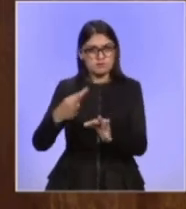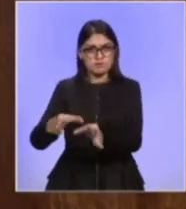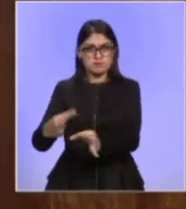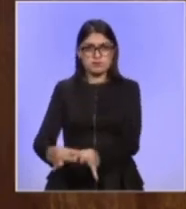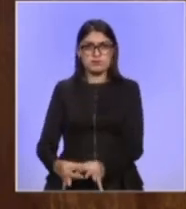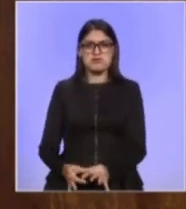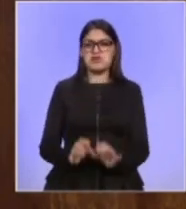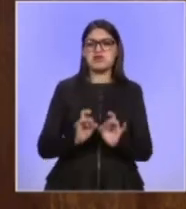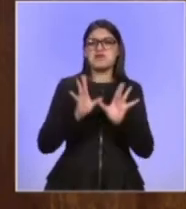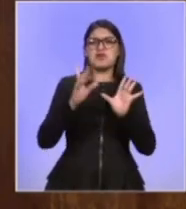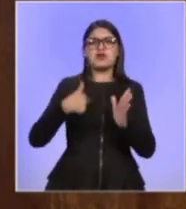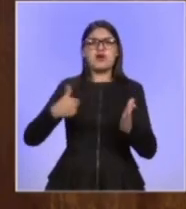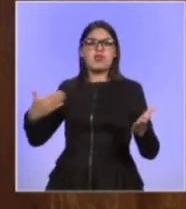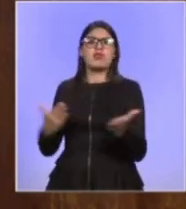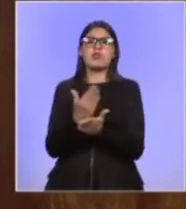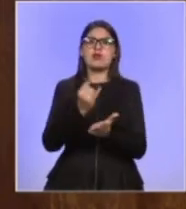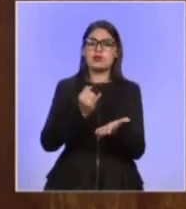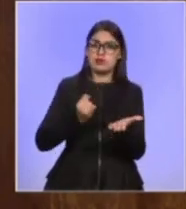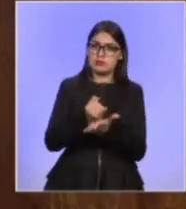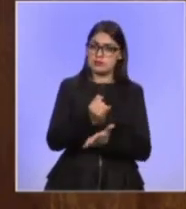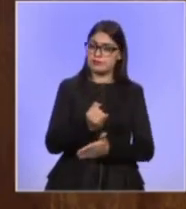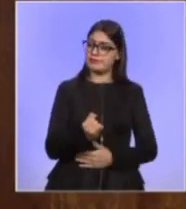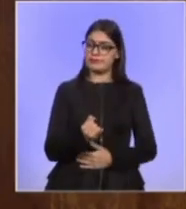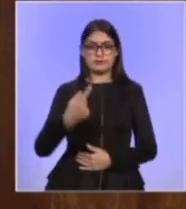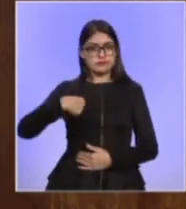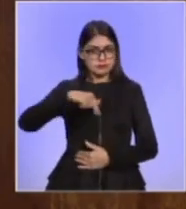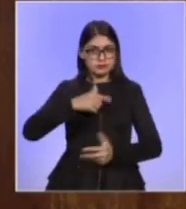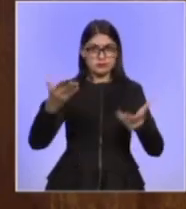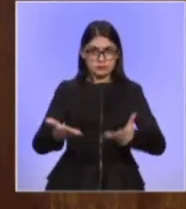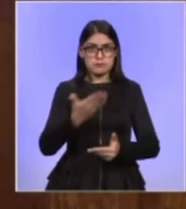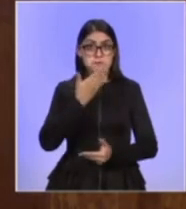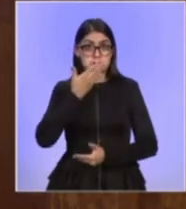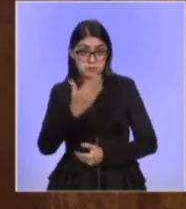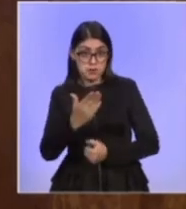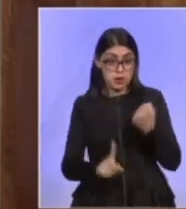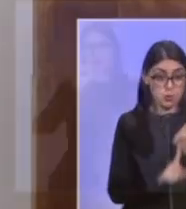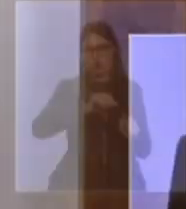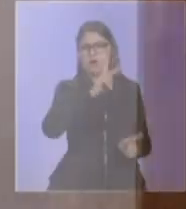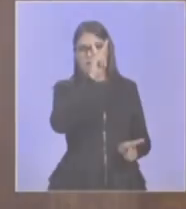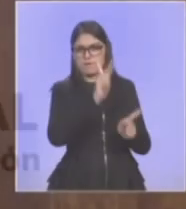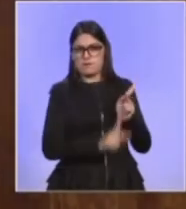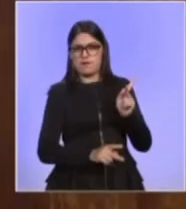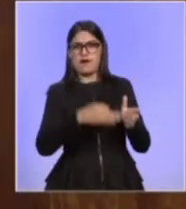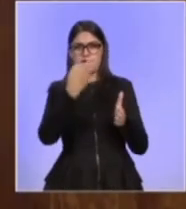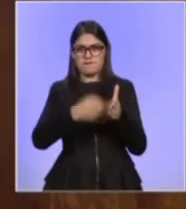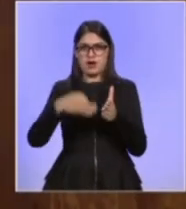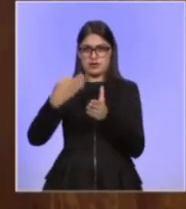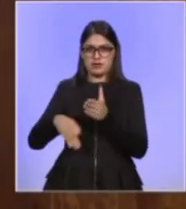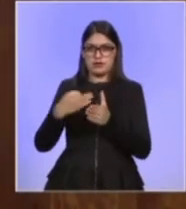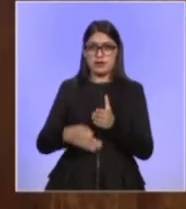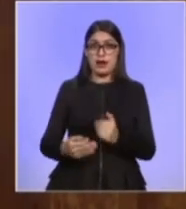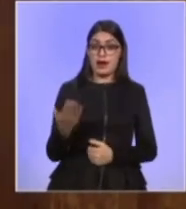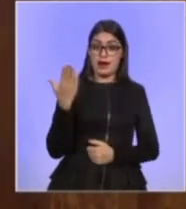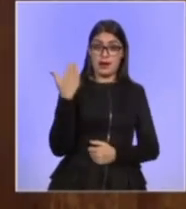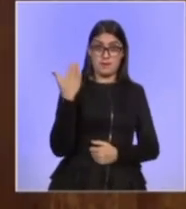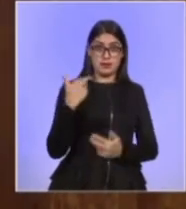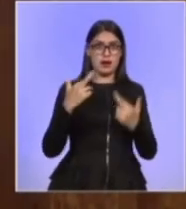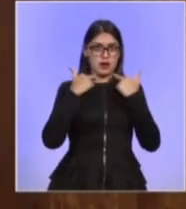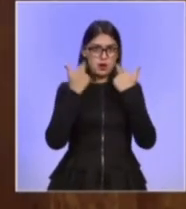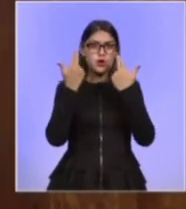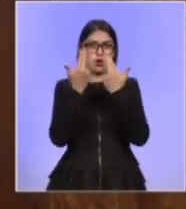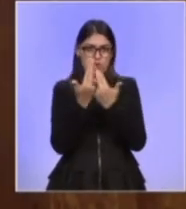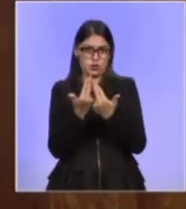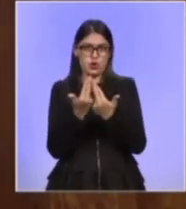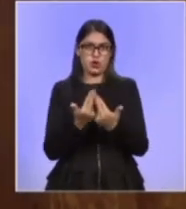la forma en como en una democracia constitucional se solventan las diferencias la sesión que se llevó a cabo hace